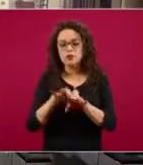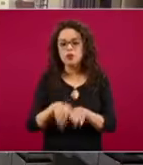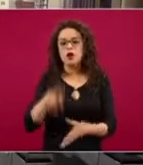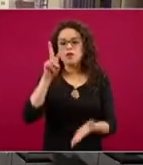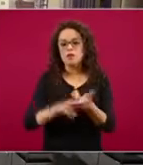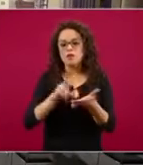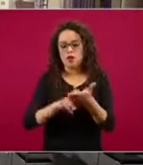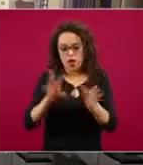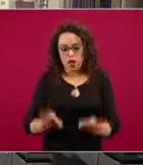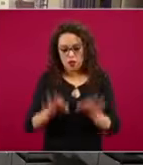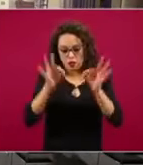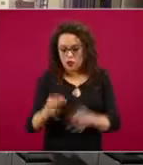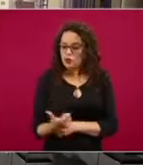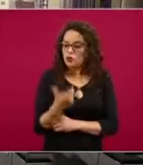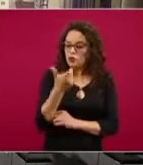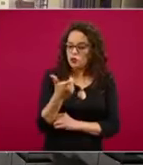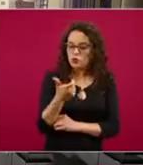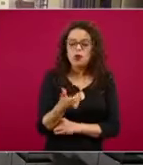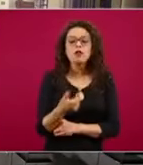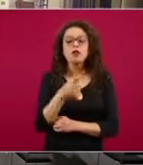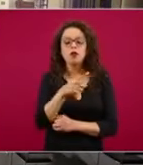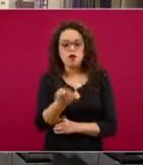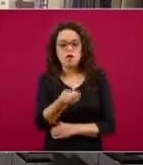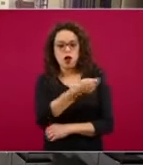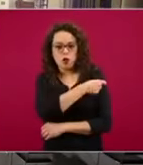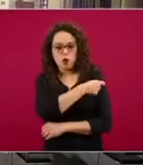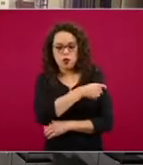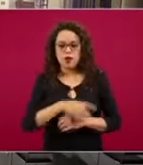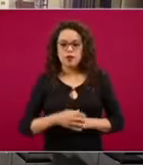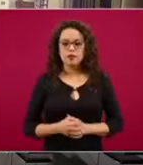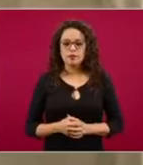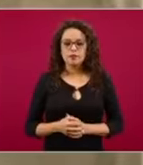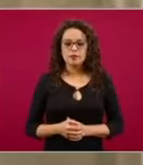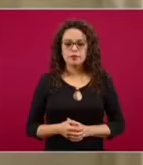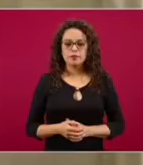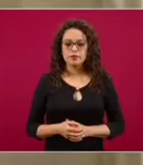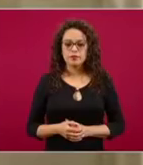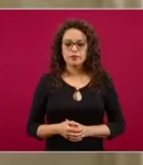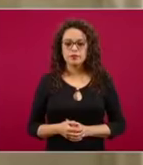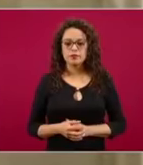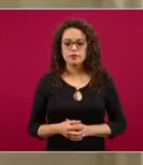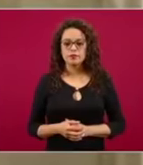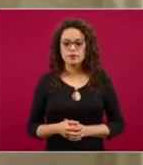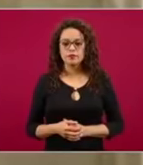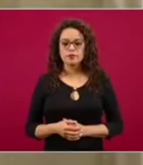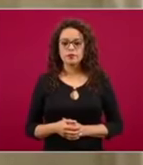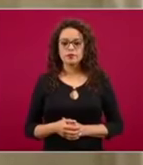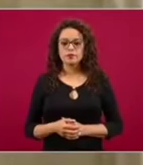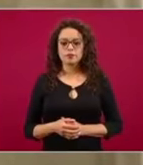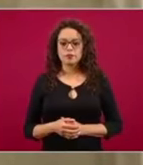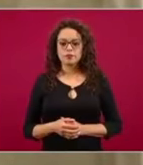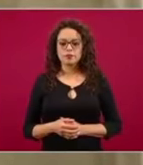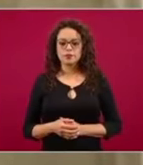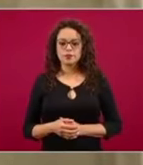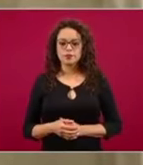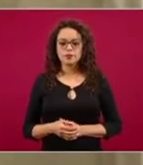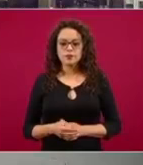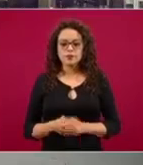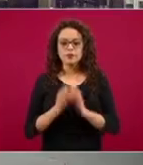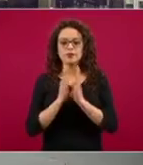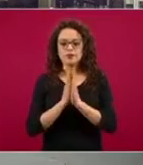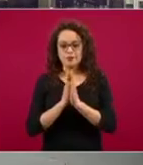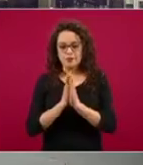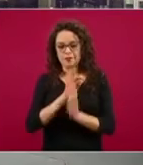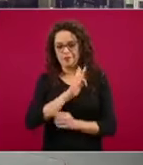vacunas, que al final pues van a definir el precio de esa vacuna? Bueno, si me da su comentario. Muy